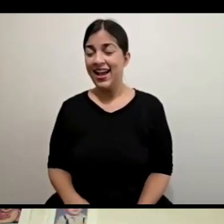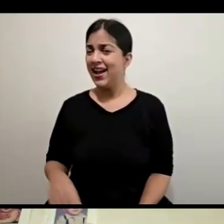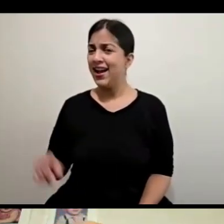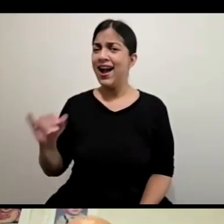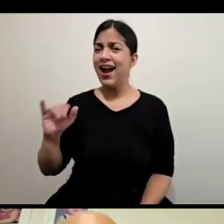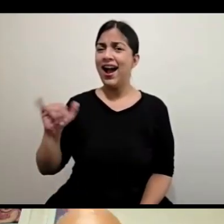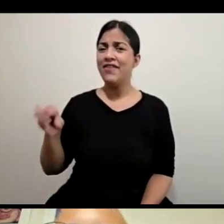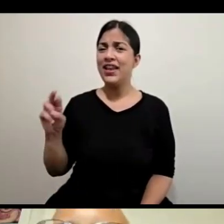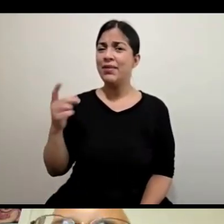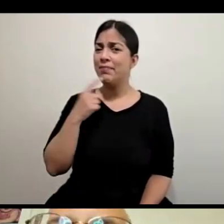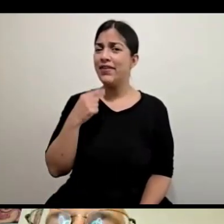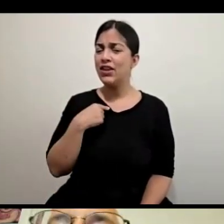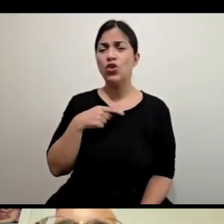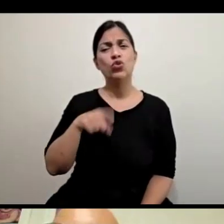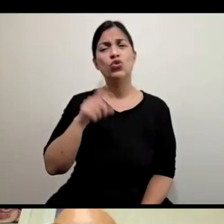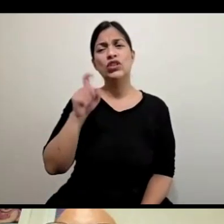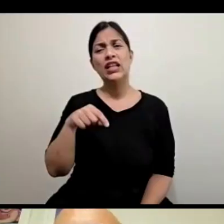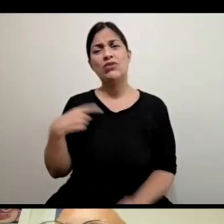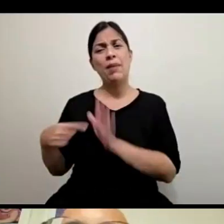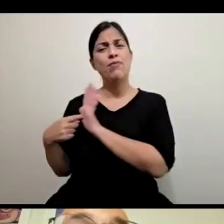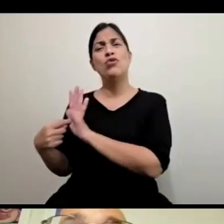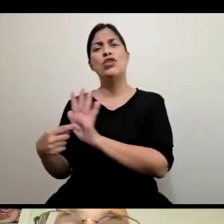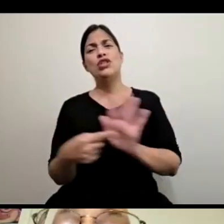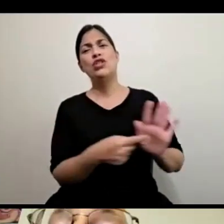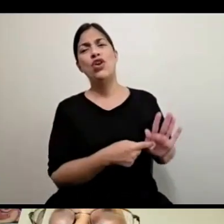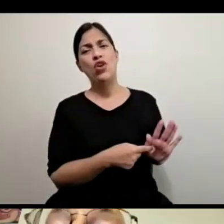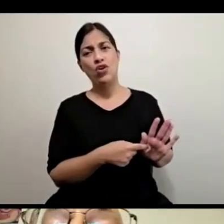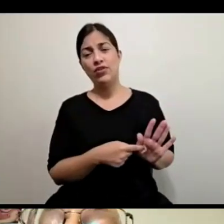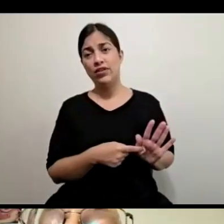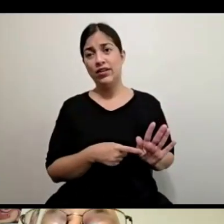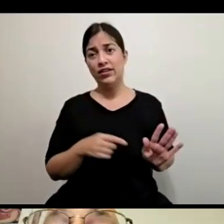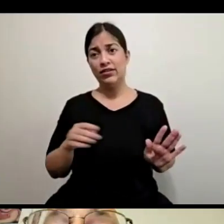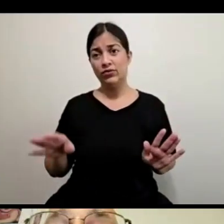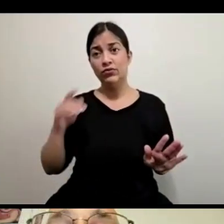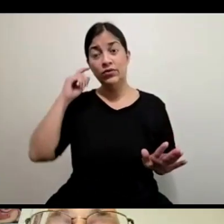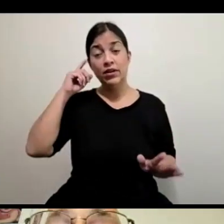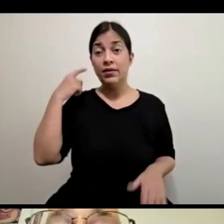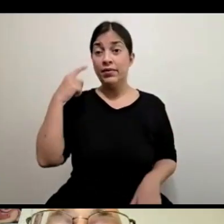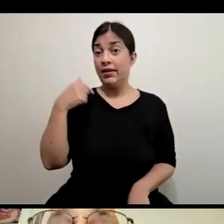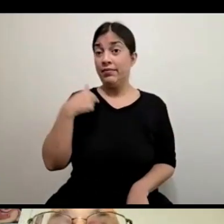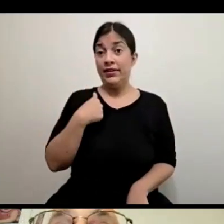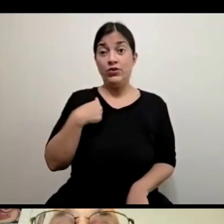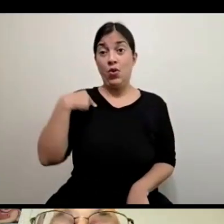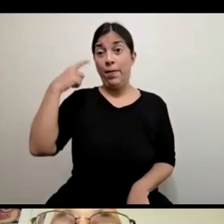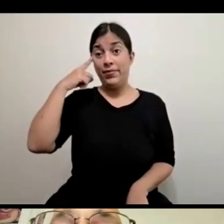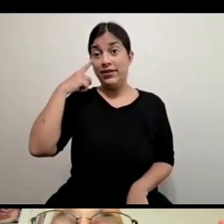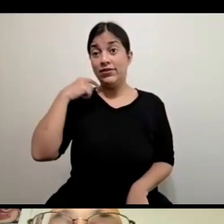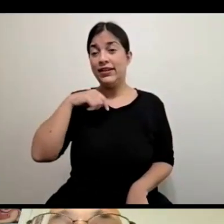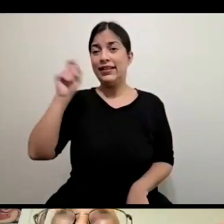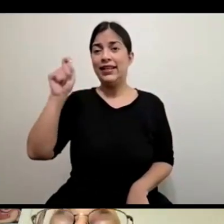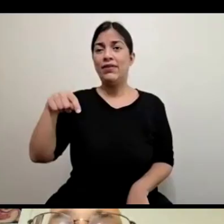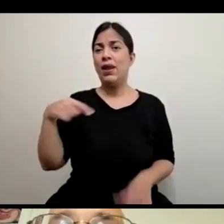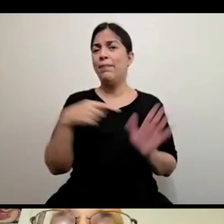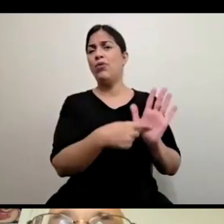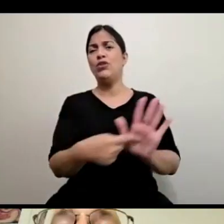Javier me dijo, hay que hacer una exposición, ponerlo. Una exposición permanente. A mí me parece que debiera haber una